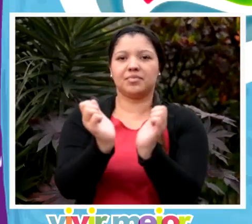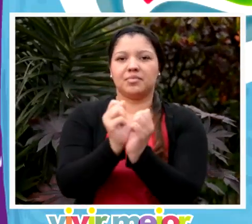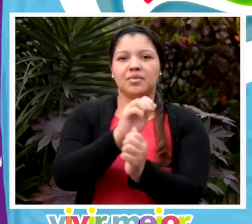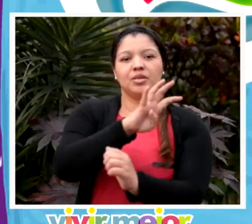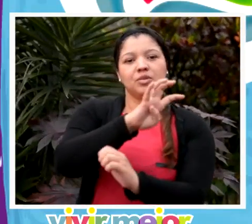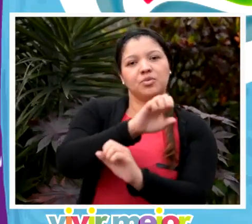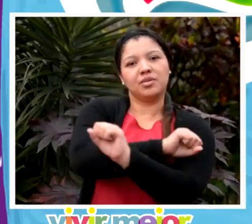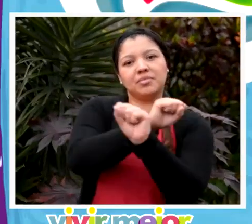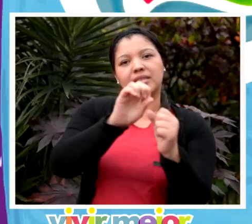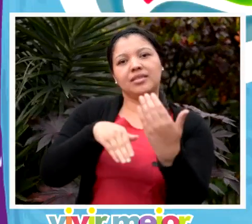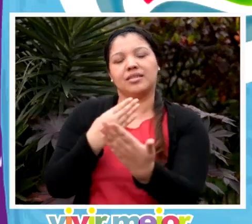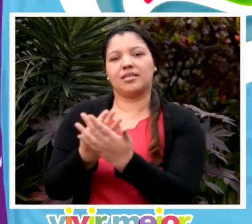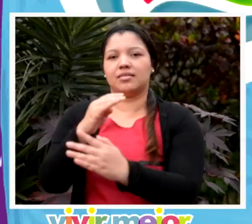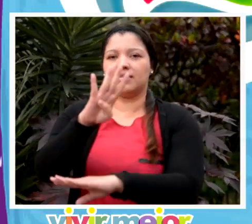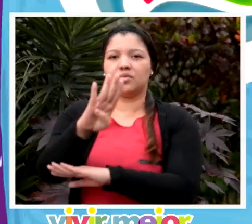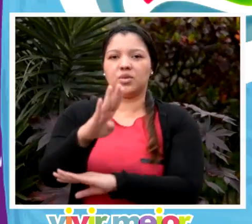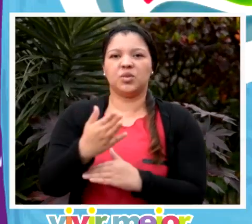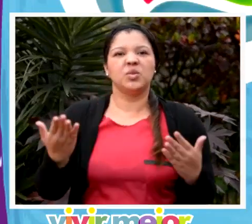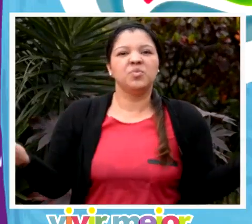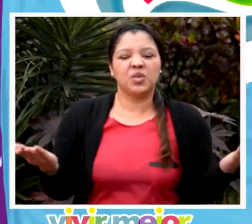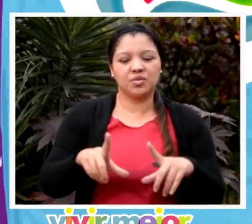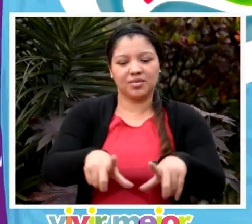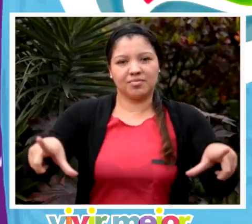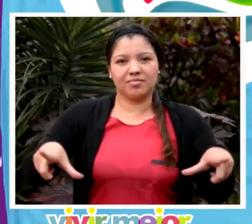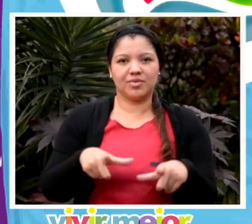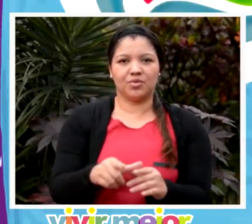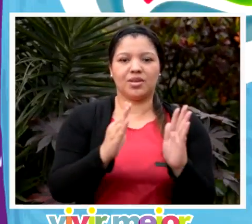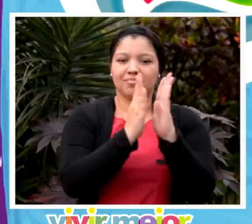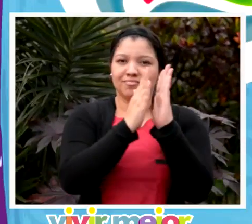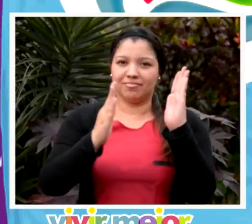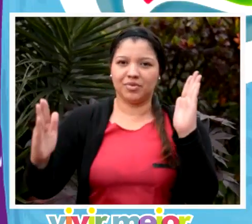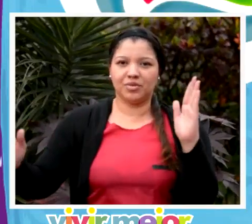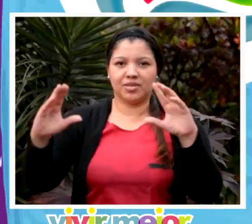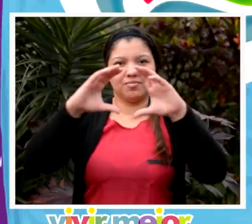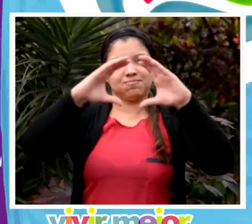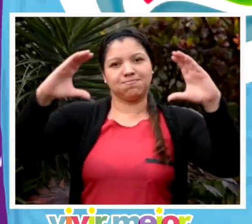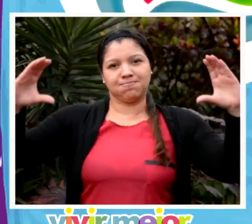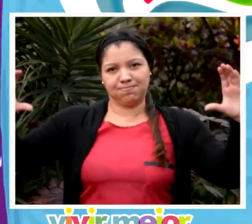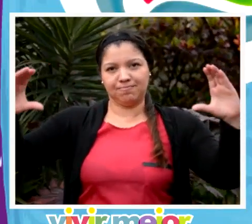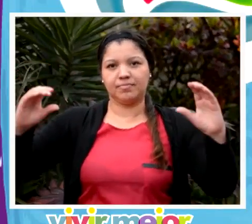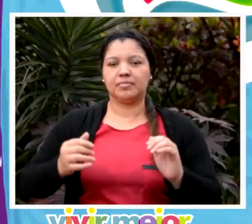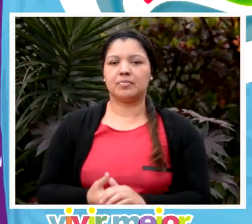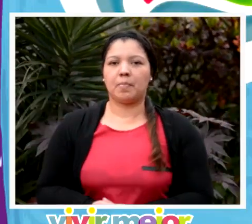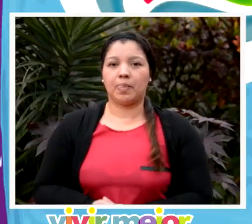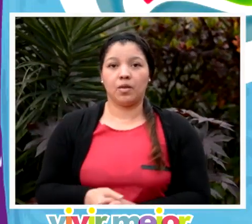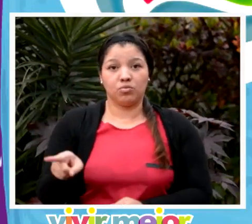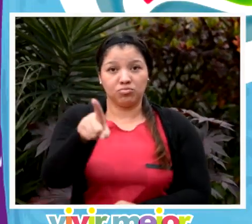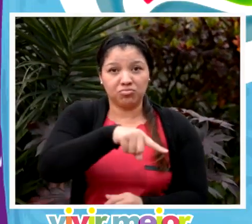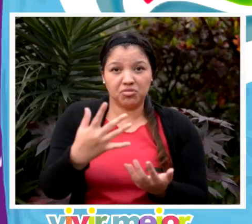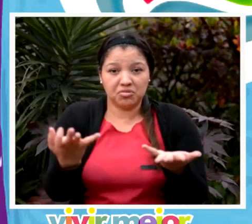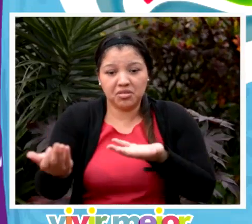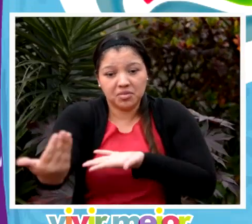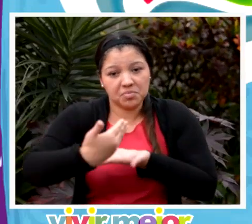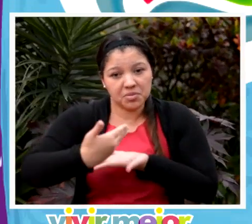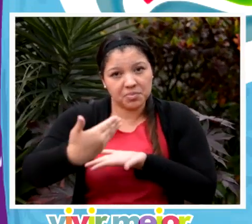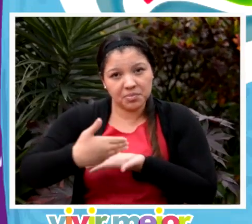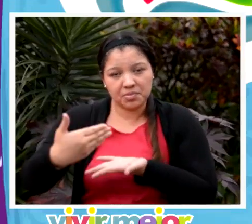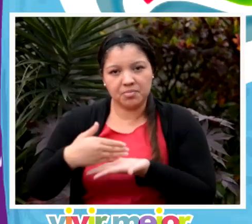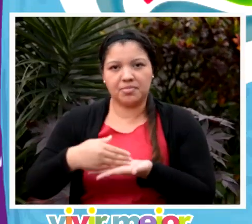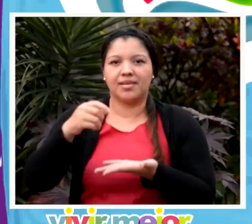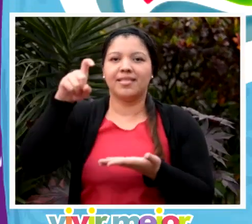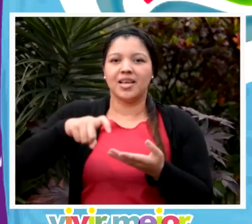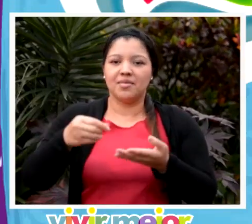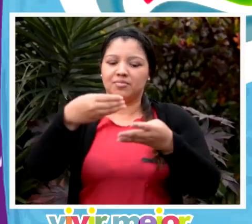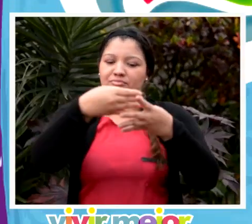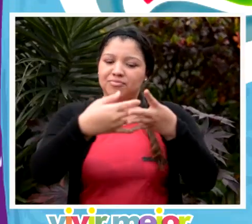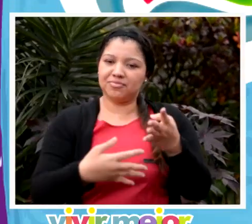siguientes documentos: hoja de vida actualizada, fotocopias de diplomas o actas de grado, fotocopias de certificados laborales, documentos que